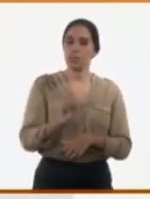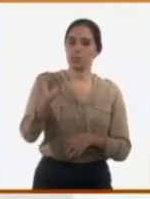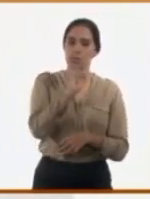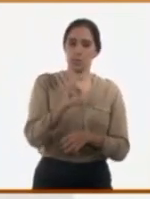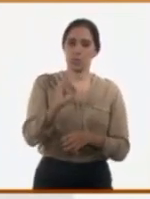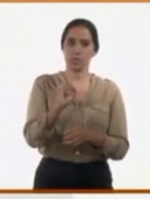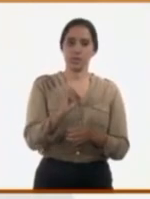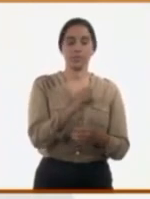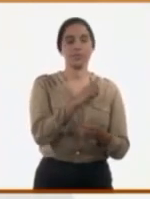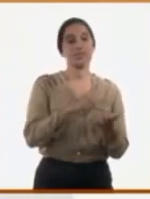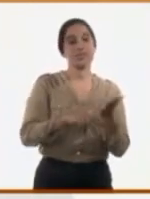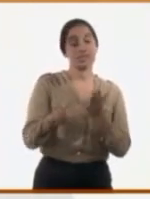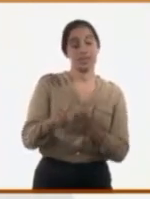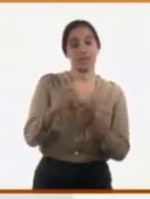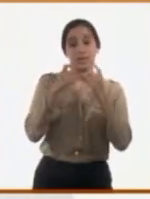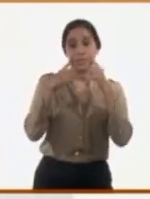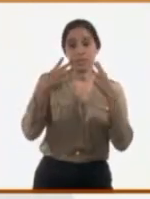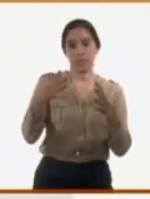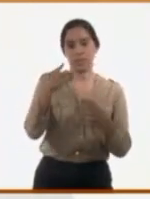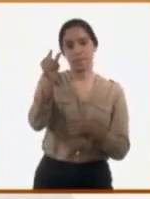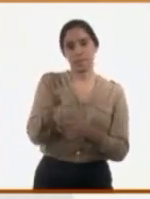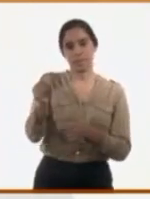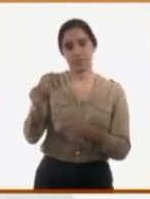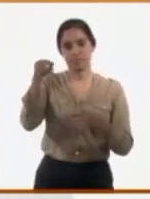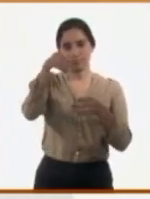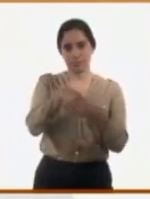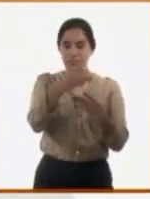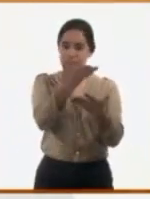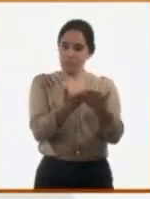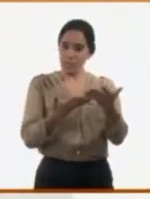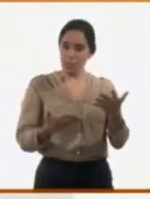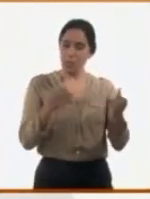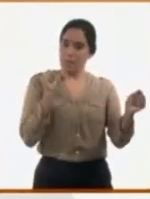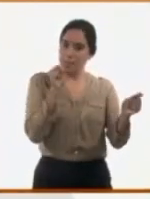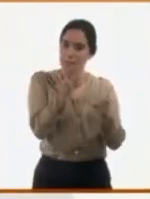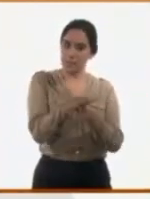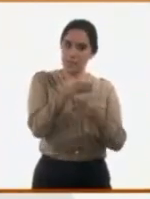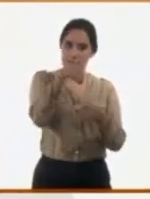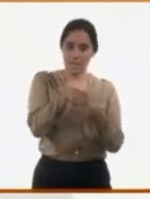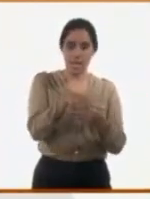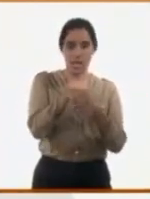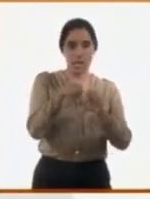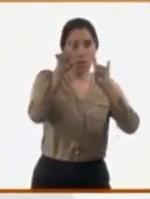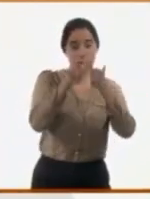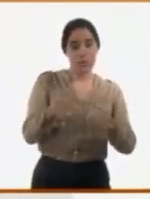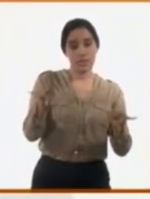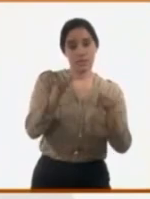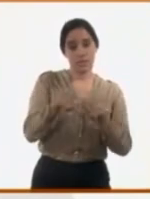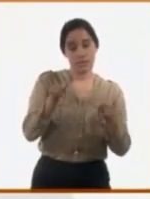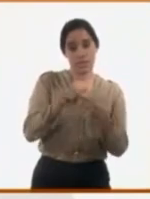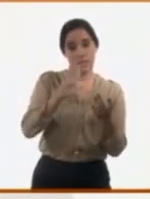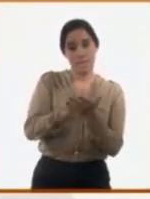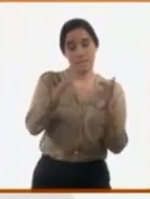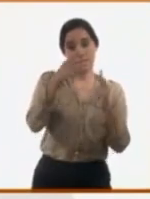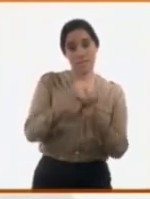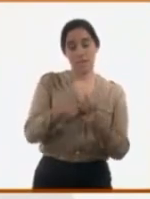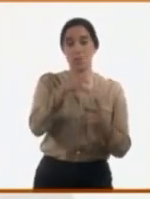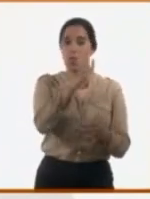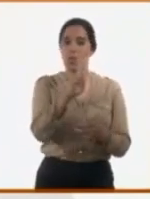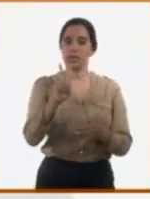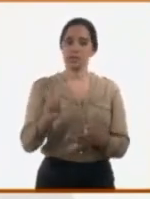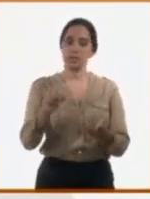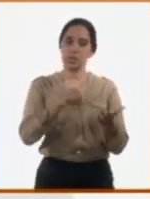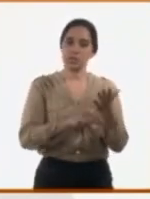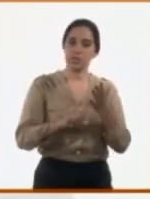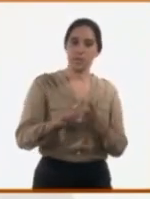supuesto para los que van a hacer examen de ingreso que ahorita Rene va a hablar de eso bueno en mayo será con 42 semanas el curso y